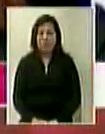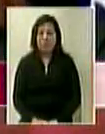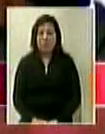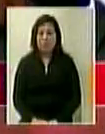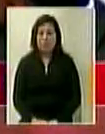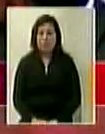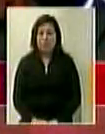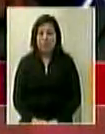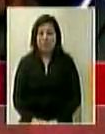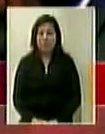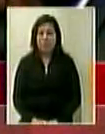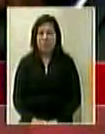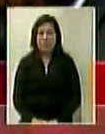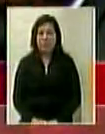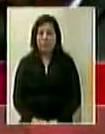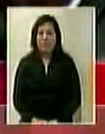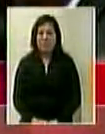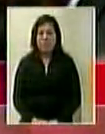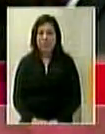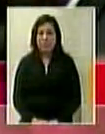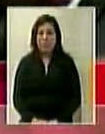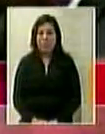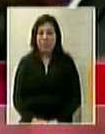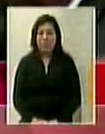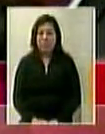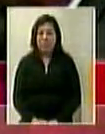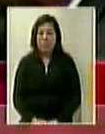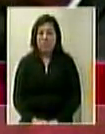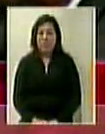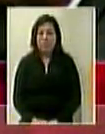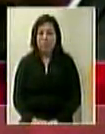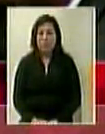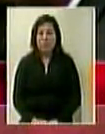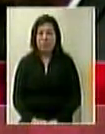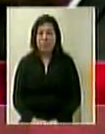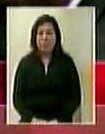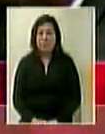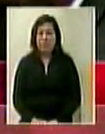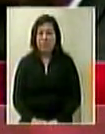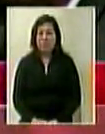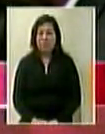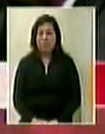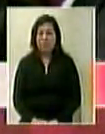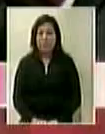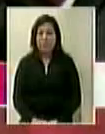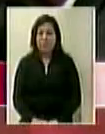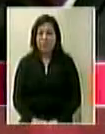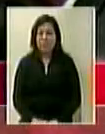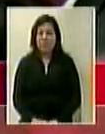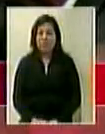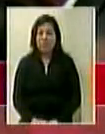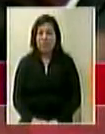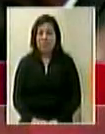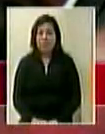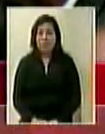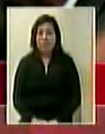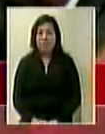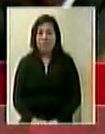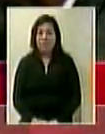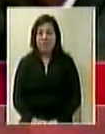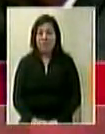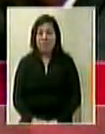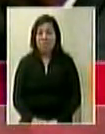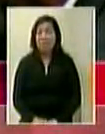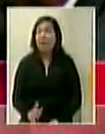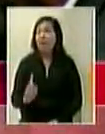Después de haber, señores congresistas, esperado pacientemente toda la tarde y haber escuchado sin interrumpir sus